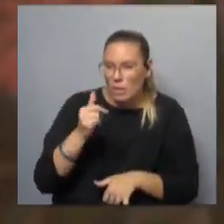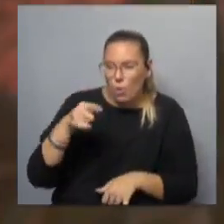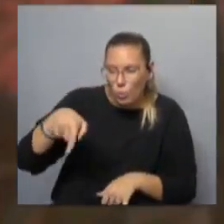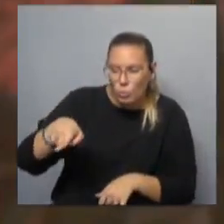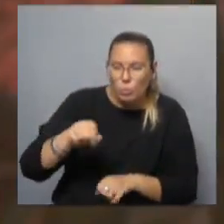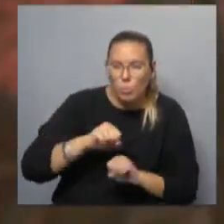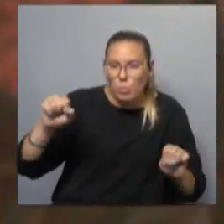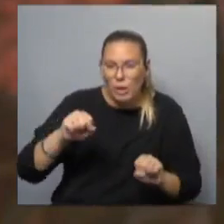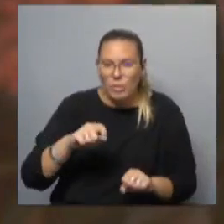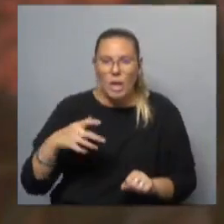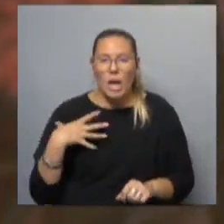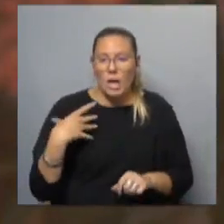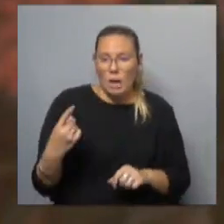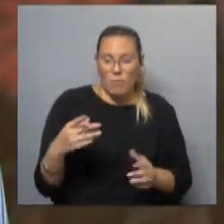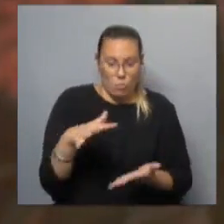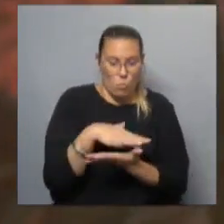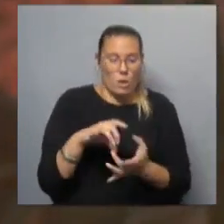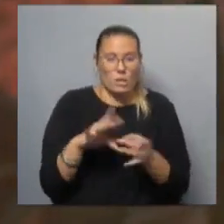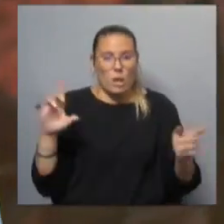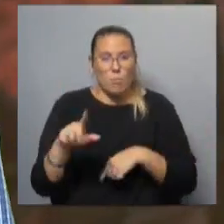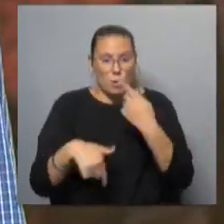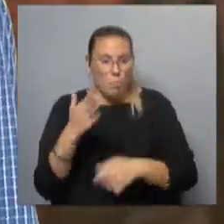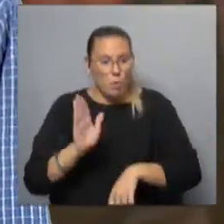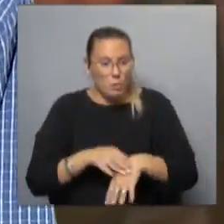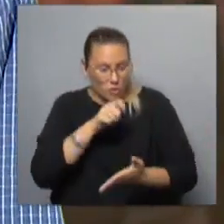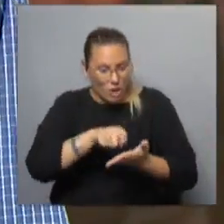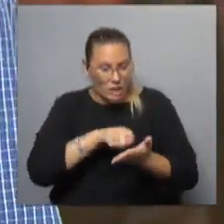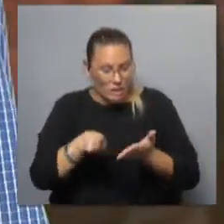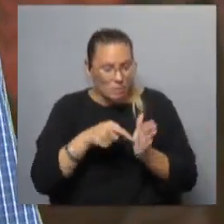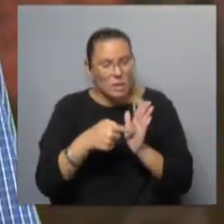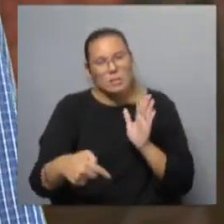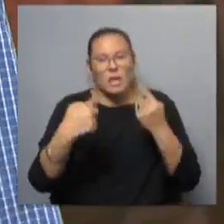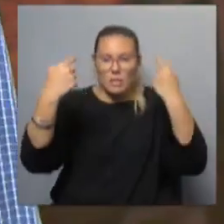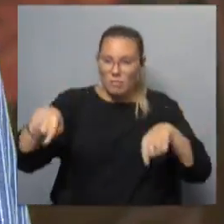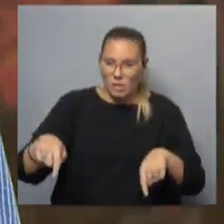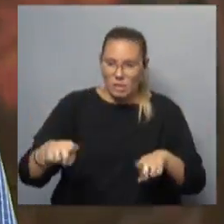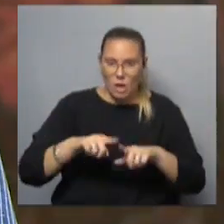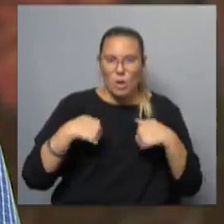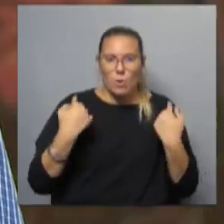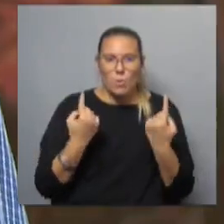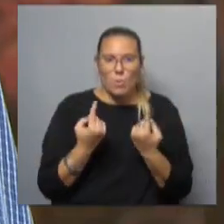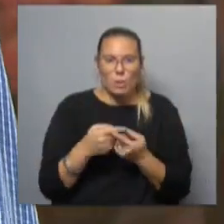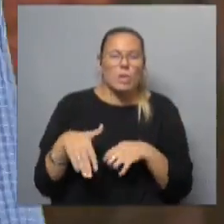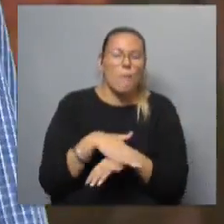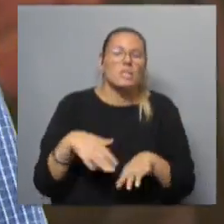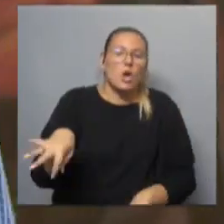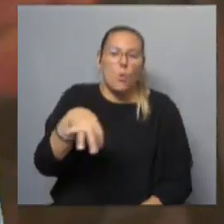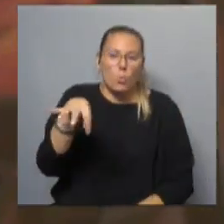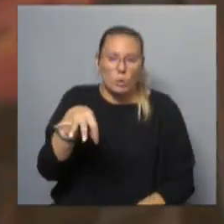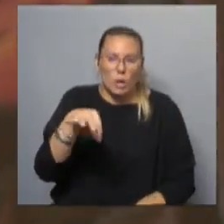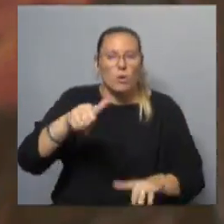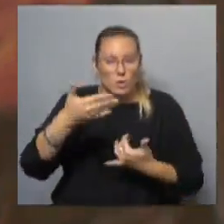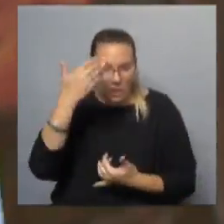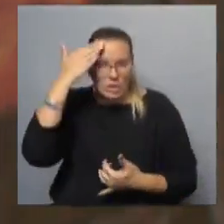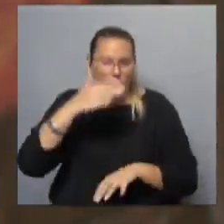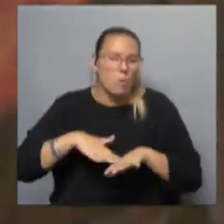usted puede ser el jefe de un Estado independiente, pero después cuando se lo escribía, le decía, nuestra consabida base única o nuestra ya